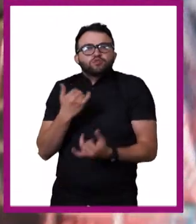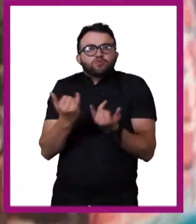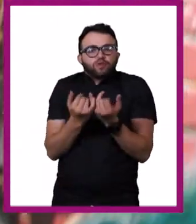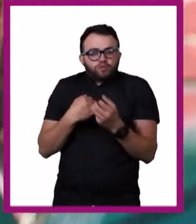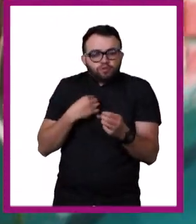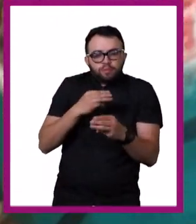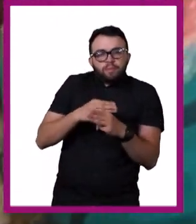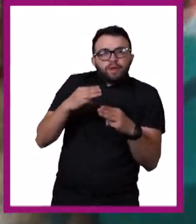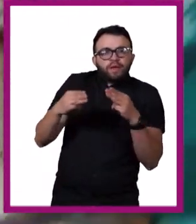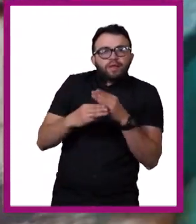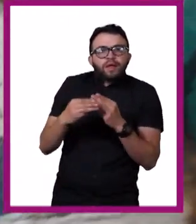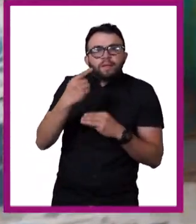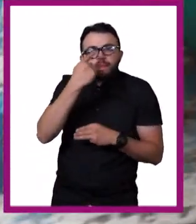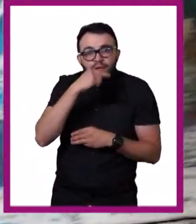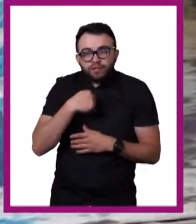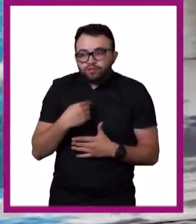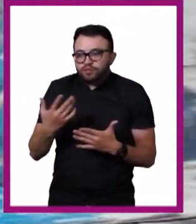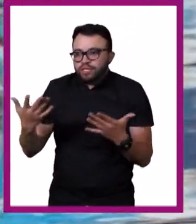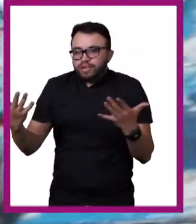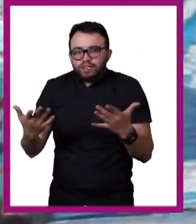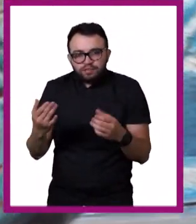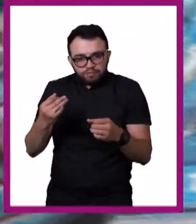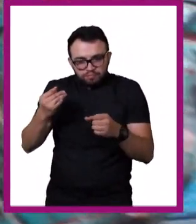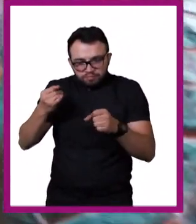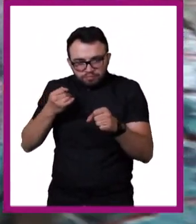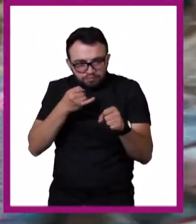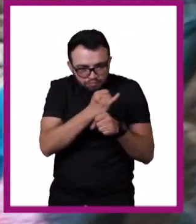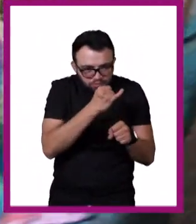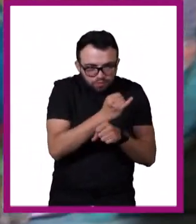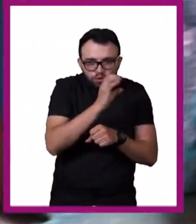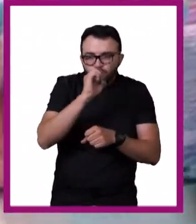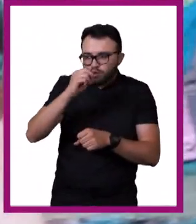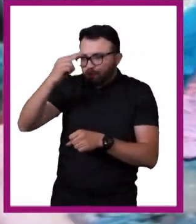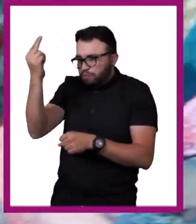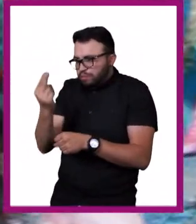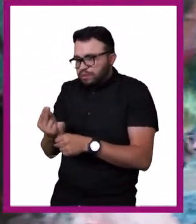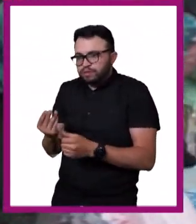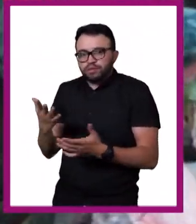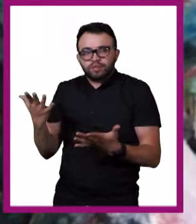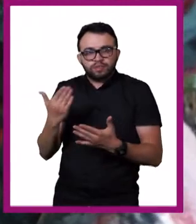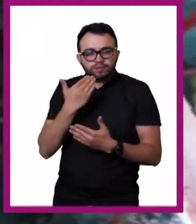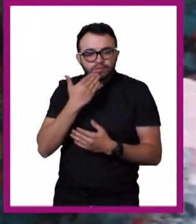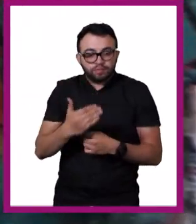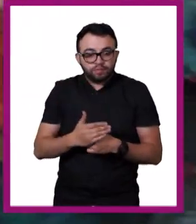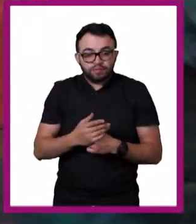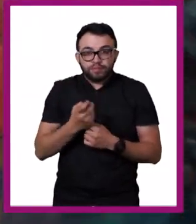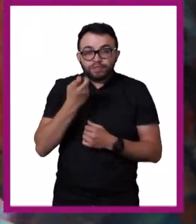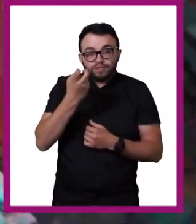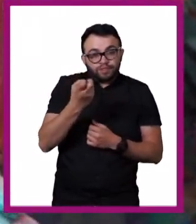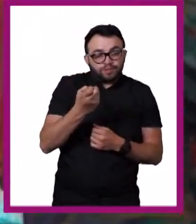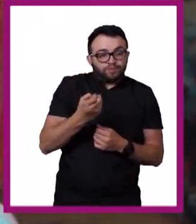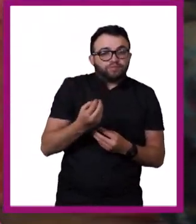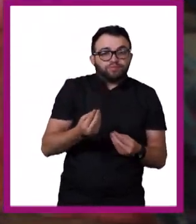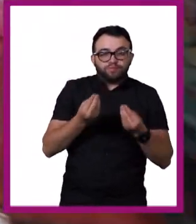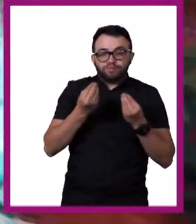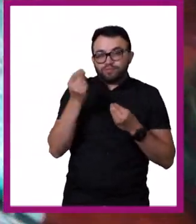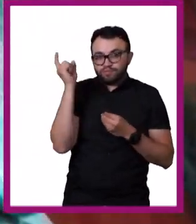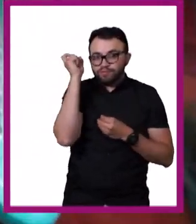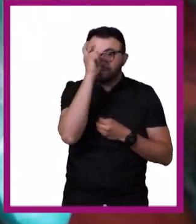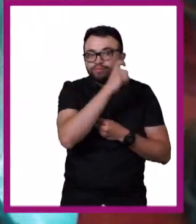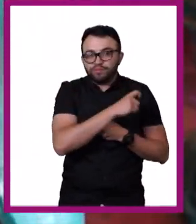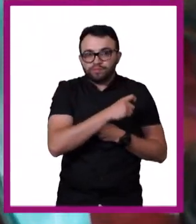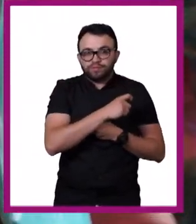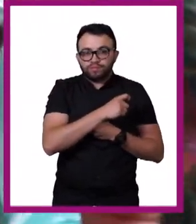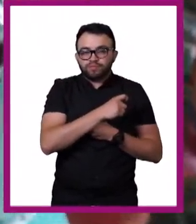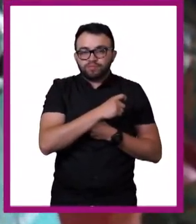poder empezar a que este material empiece a decir algo. Y esa parte es muy difícil. Sin